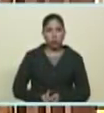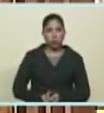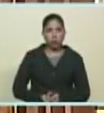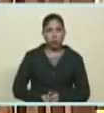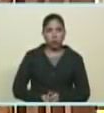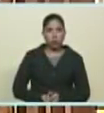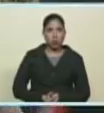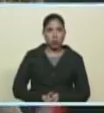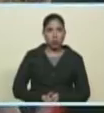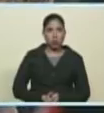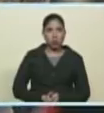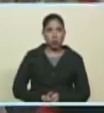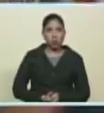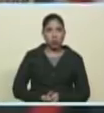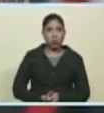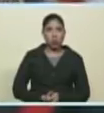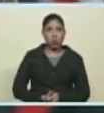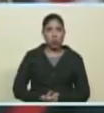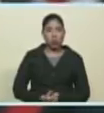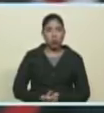Zulia, una dulce mandarina.